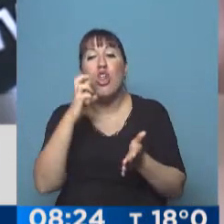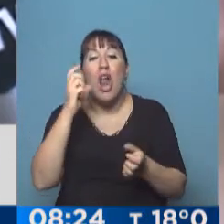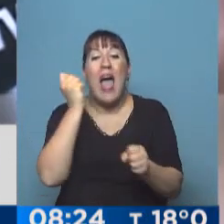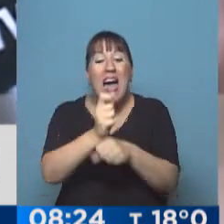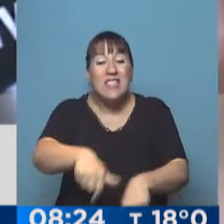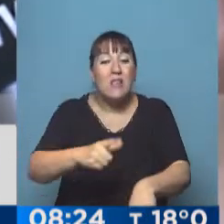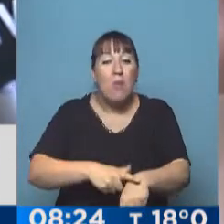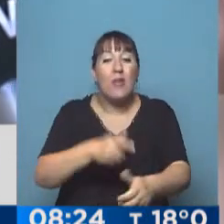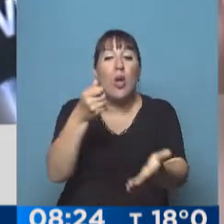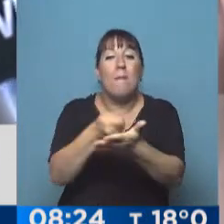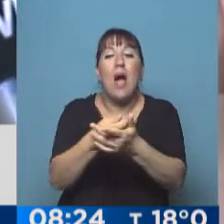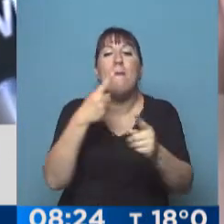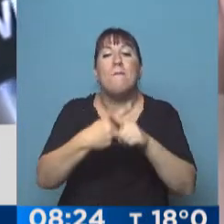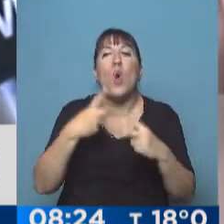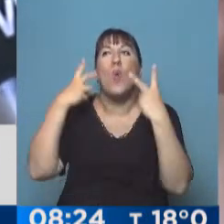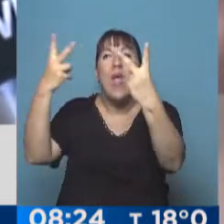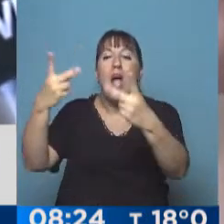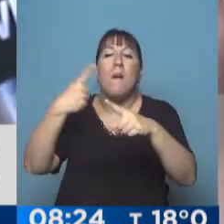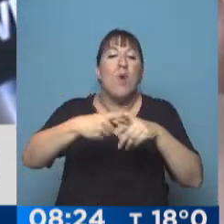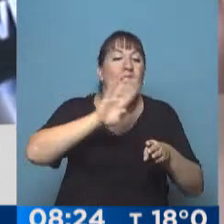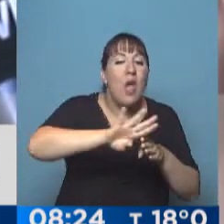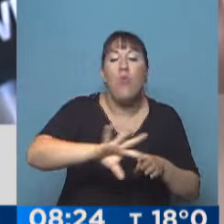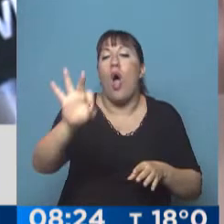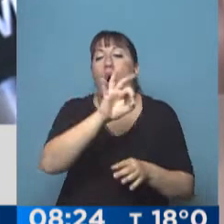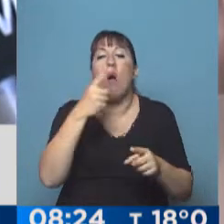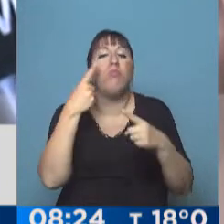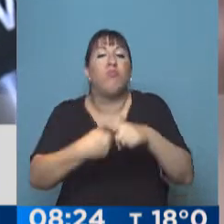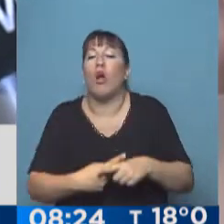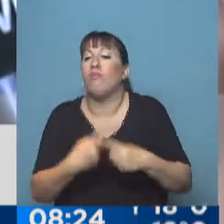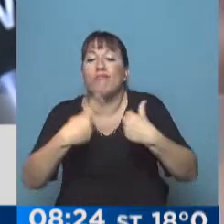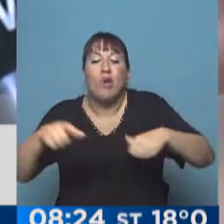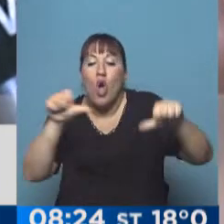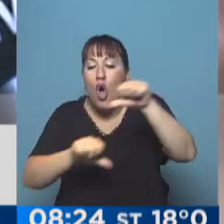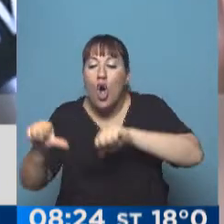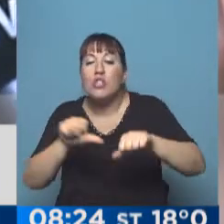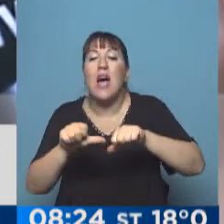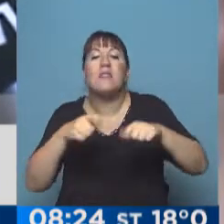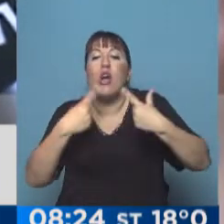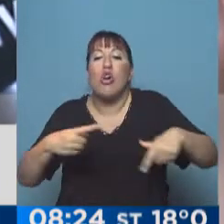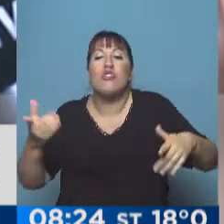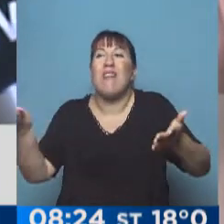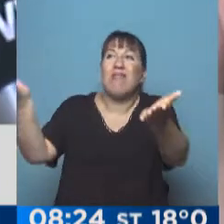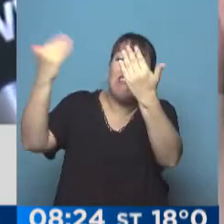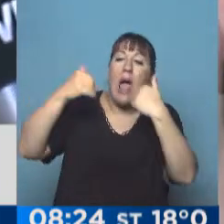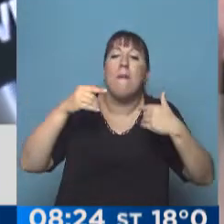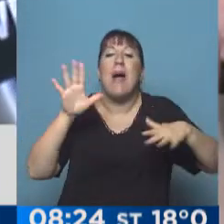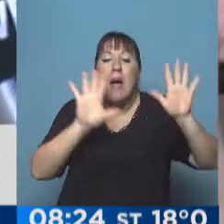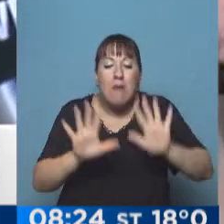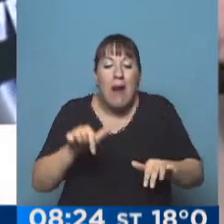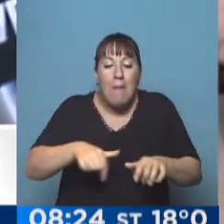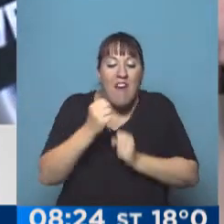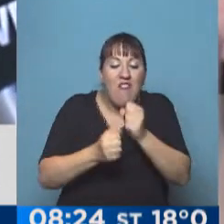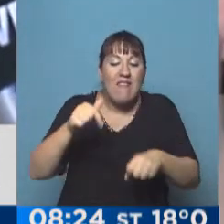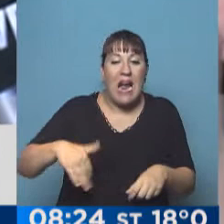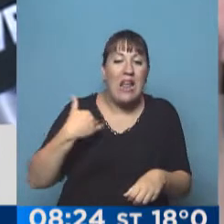por viajes por d por componentes que son productos que vienen del exterior para ser fabricados en la